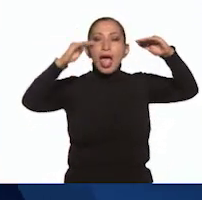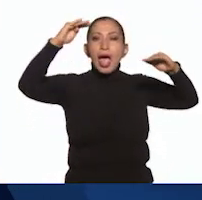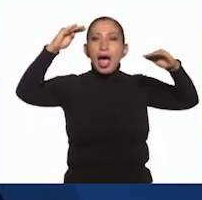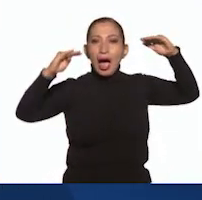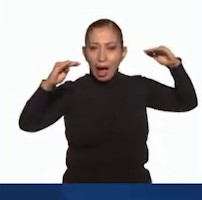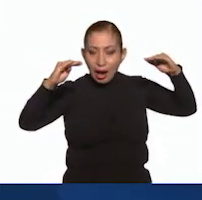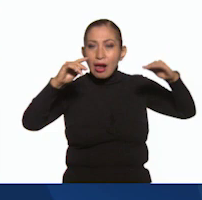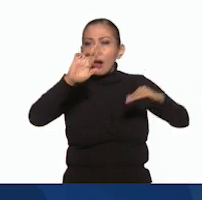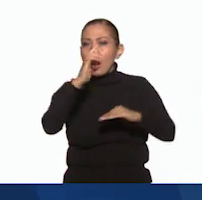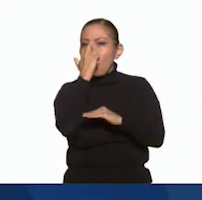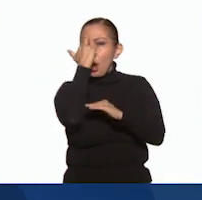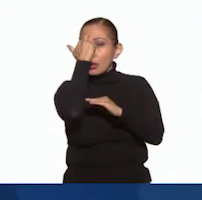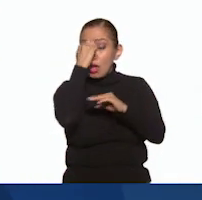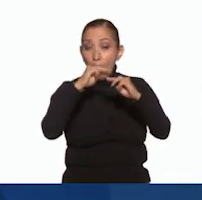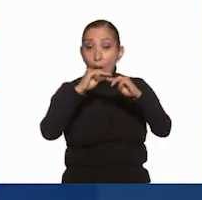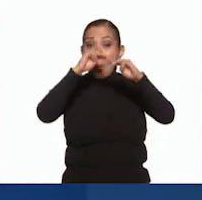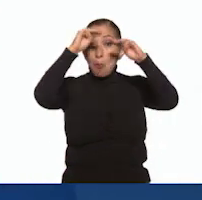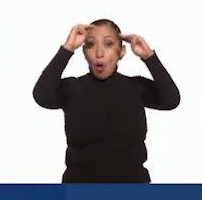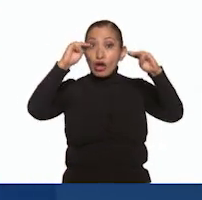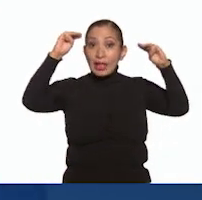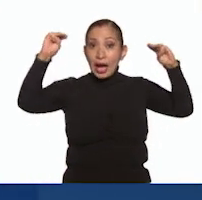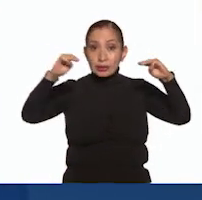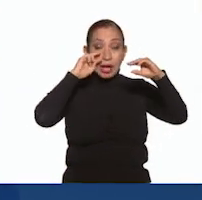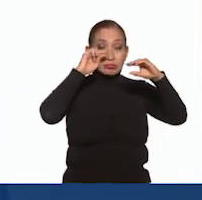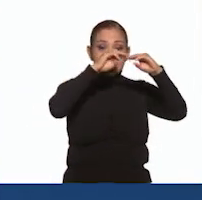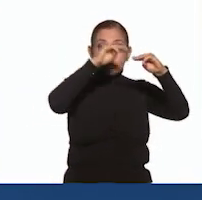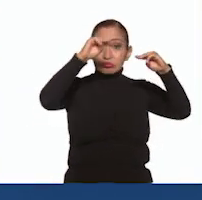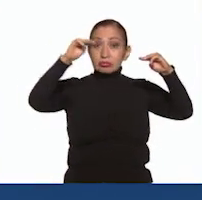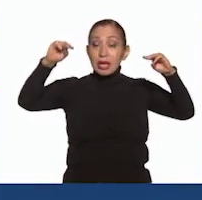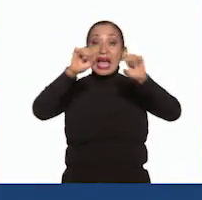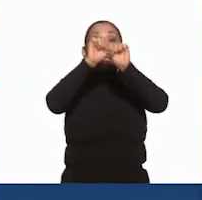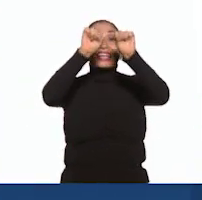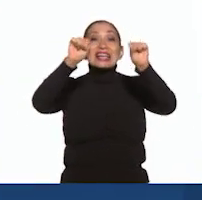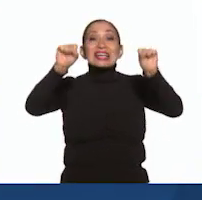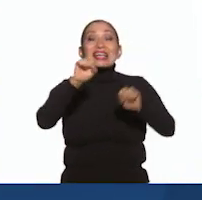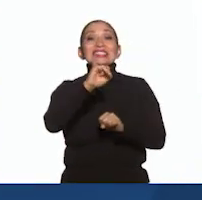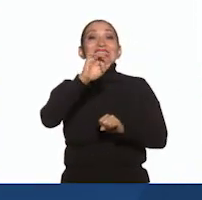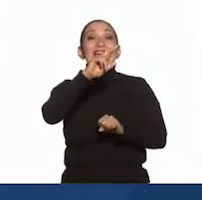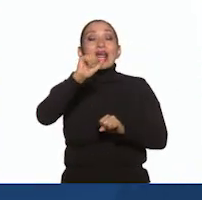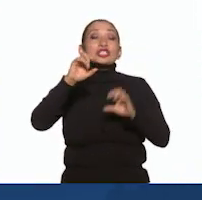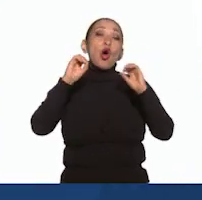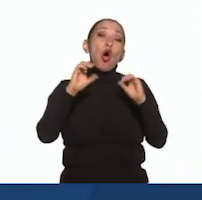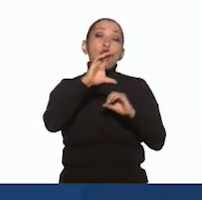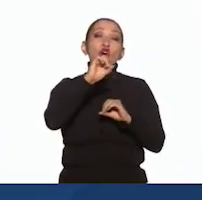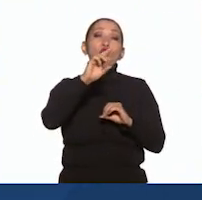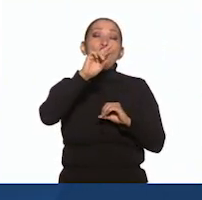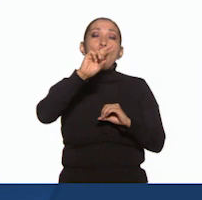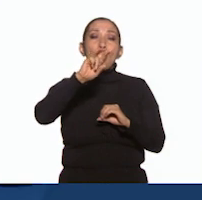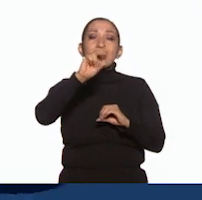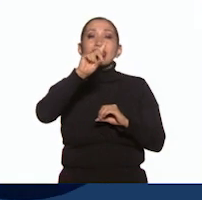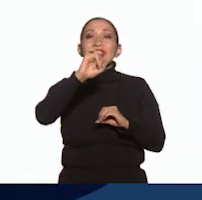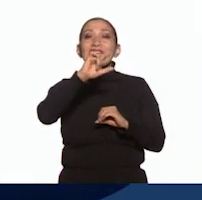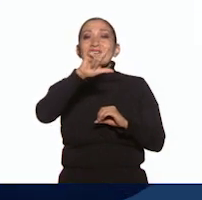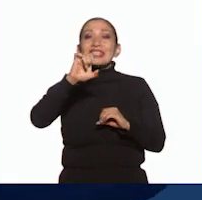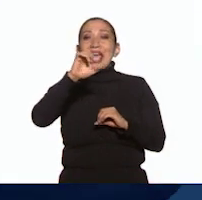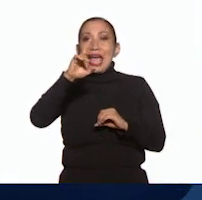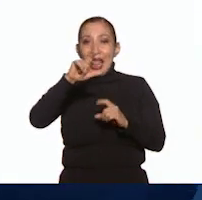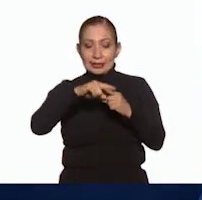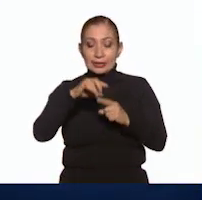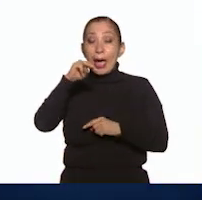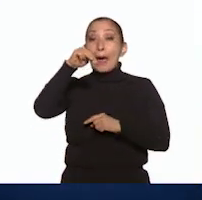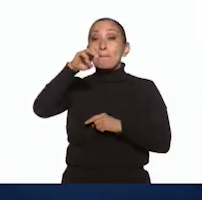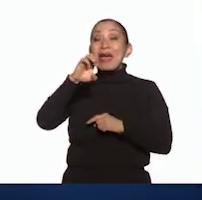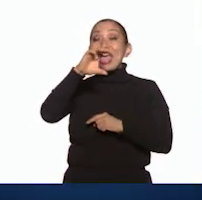Además, recuerdo que las montañas alineadas se les llama sierras o cordilleras. Muy bien. Las